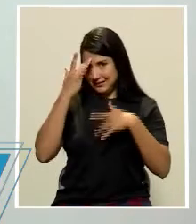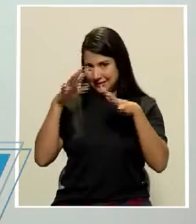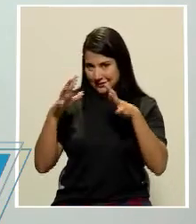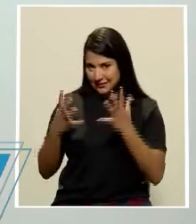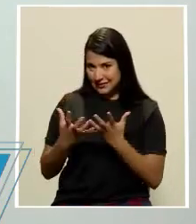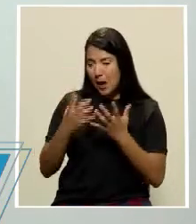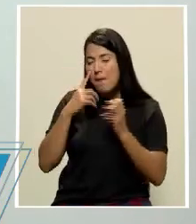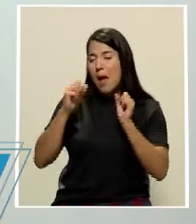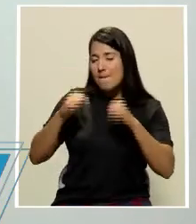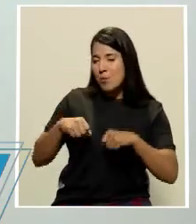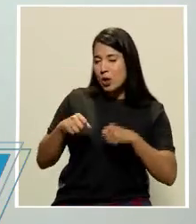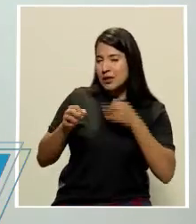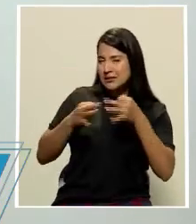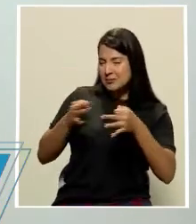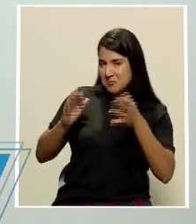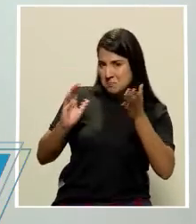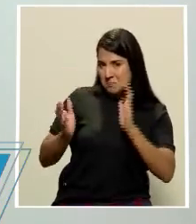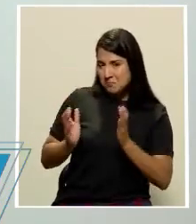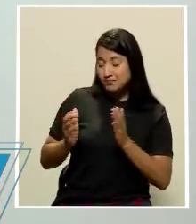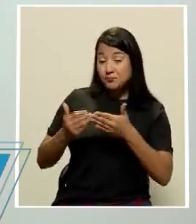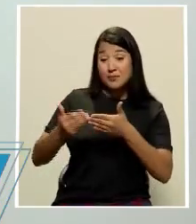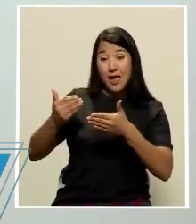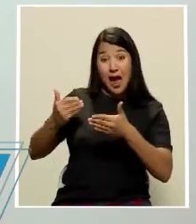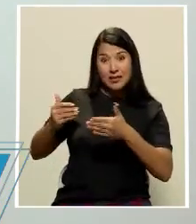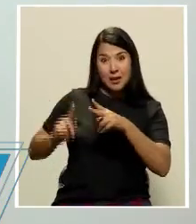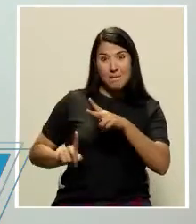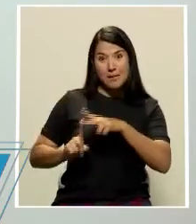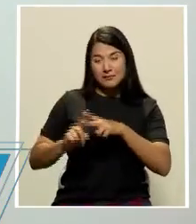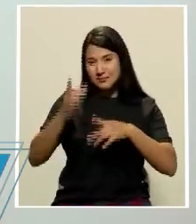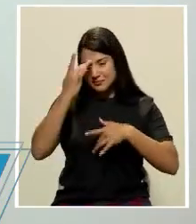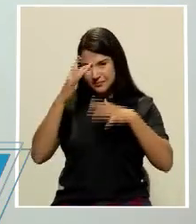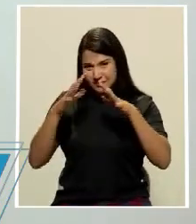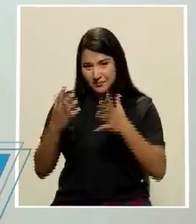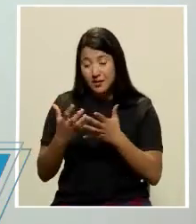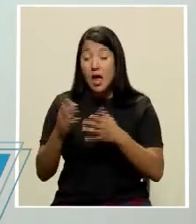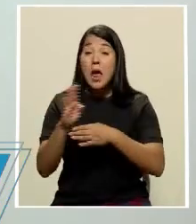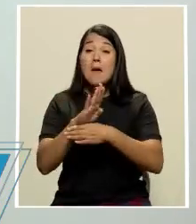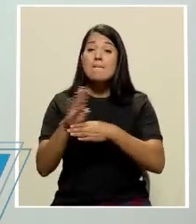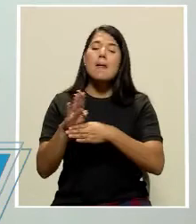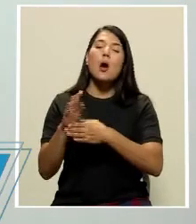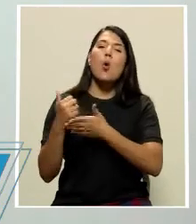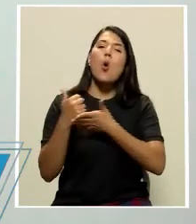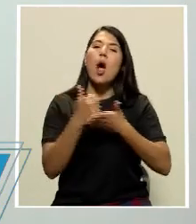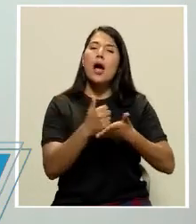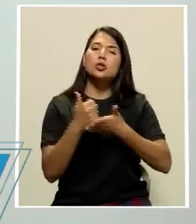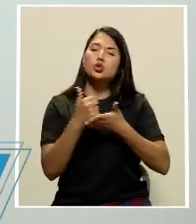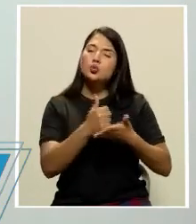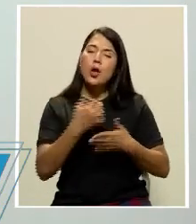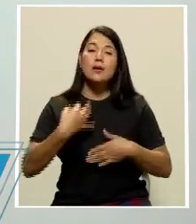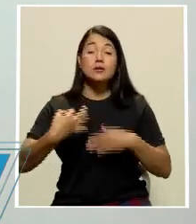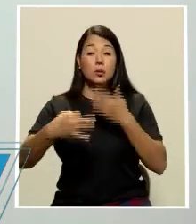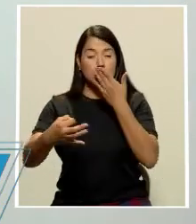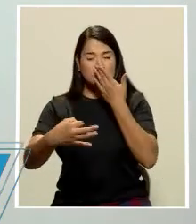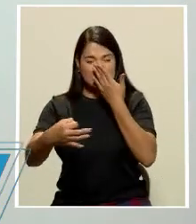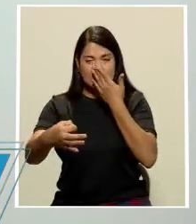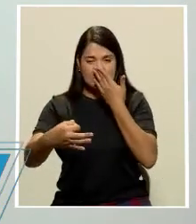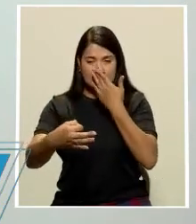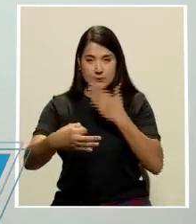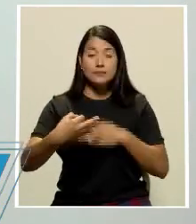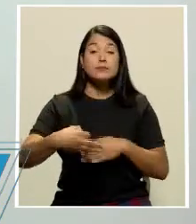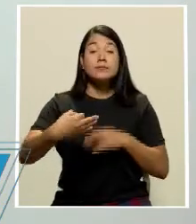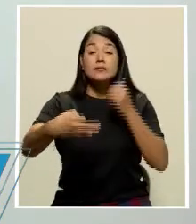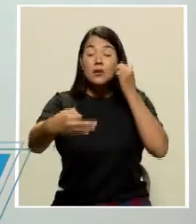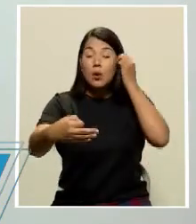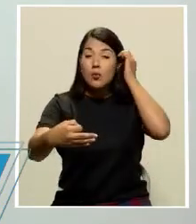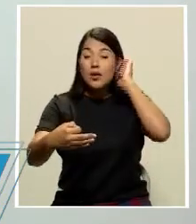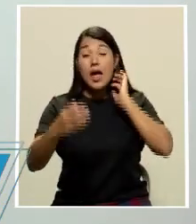ver cifras comparativas, antes de la pandemia el banco estaba apoyando, como le decía, diariamente, por medio de